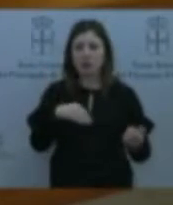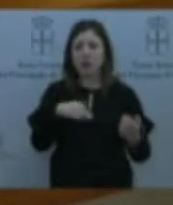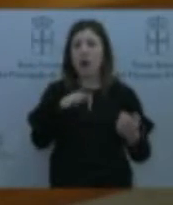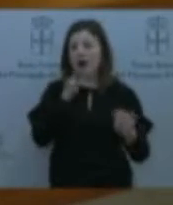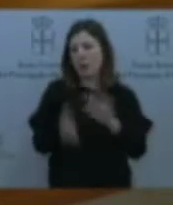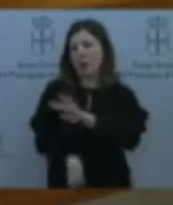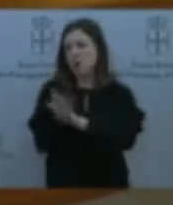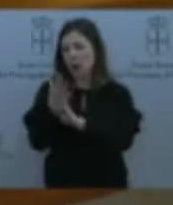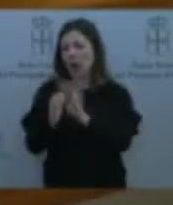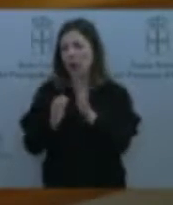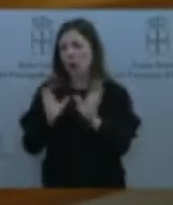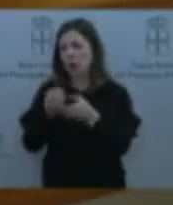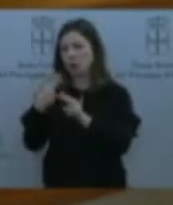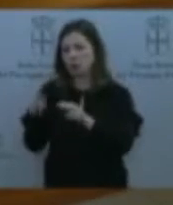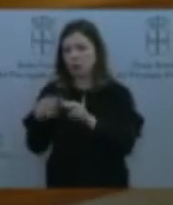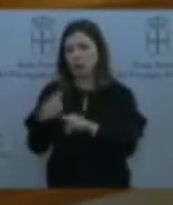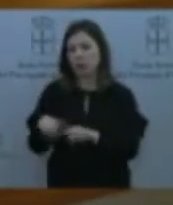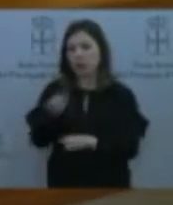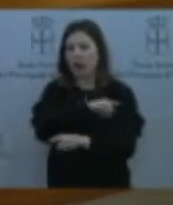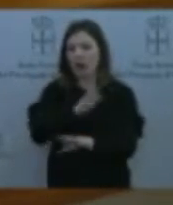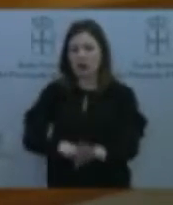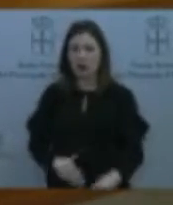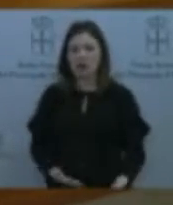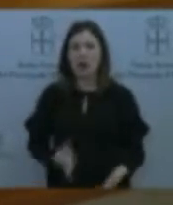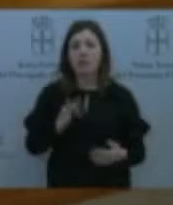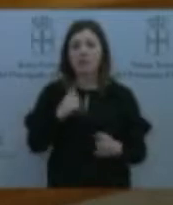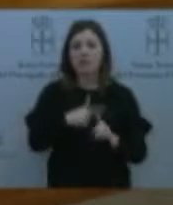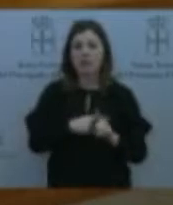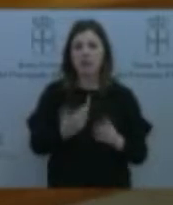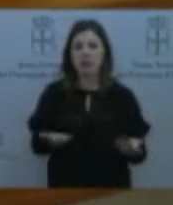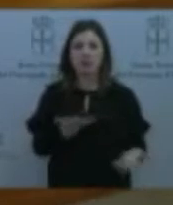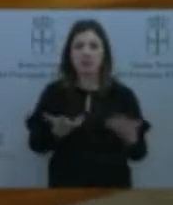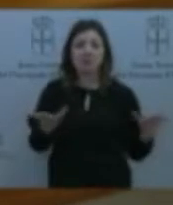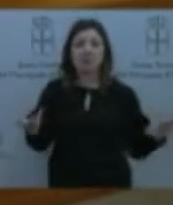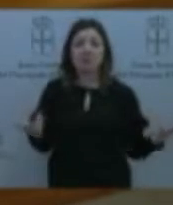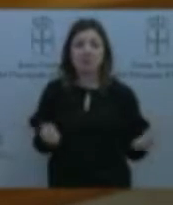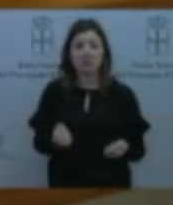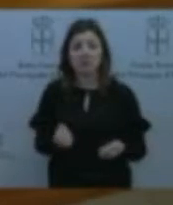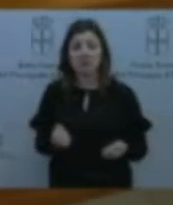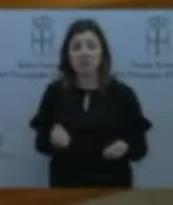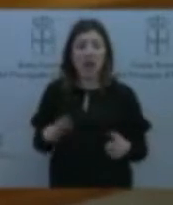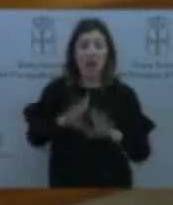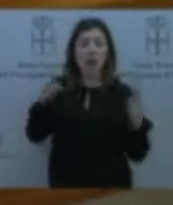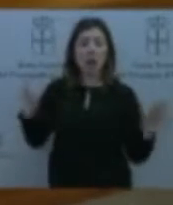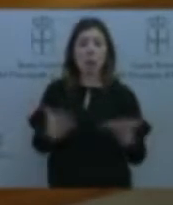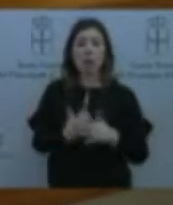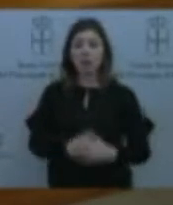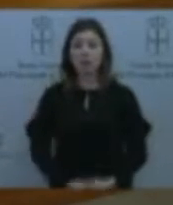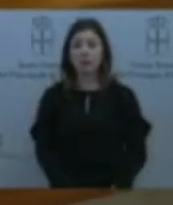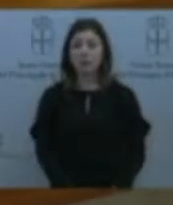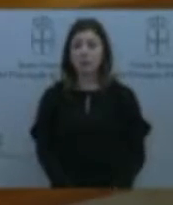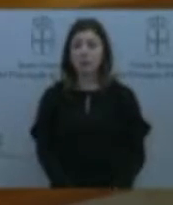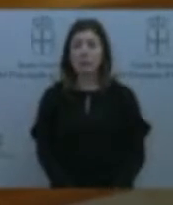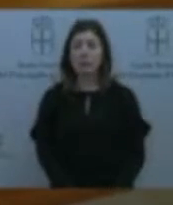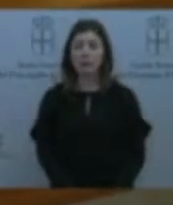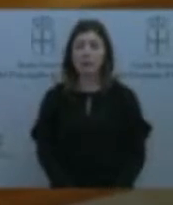en nivel, bueno, en paralelismos en todo el mundo, ¿no? Y ahí, ¿qué utilidad tenía